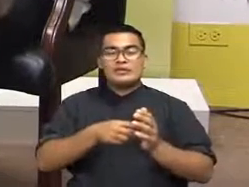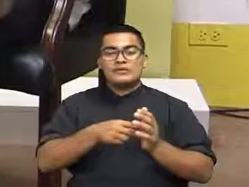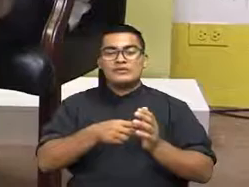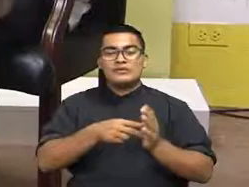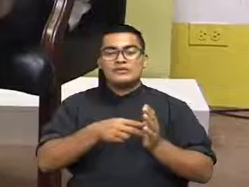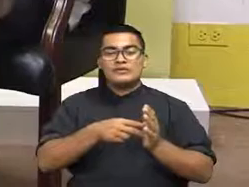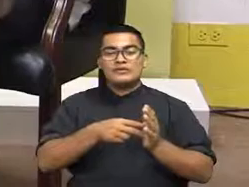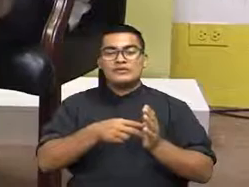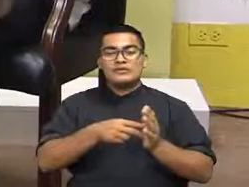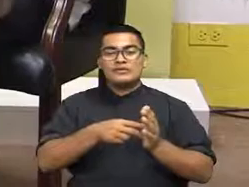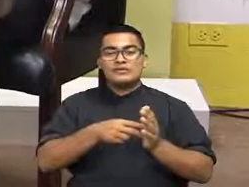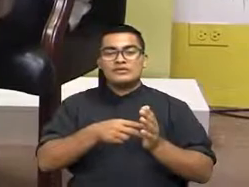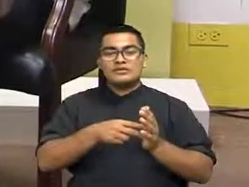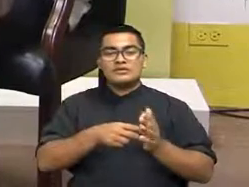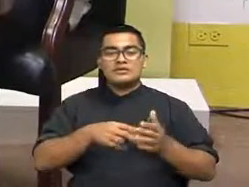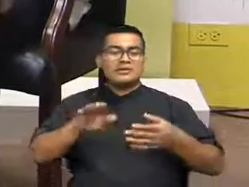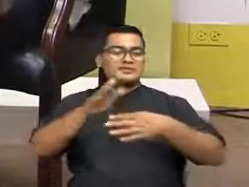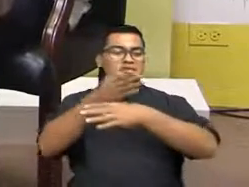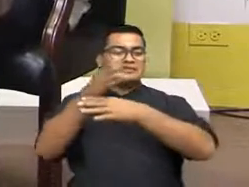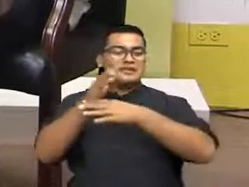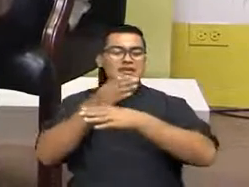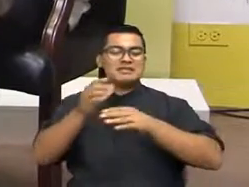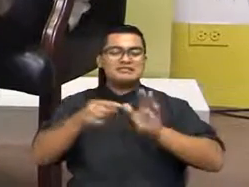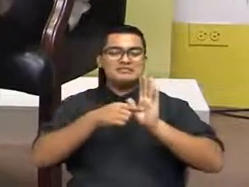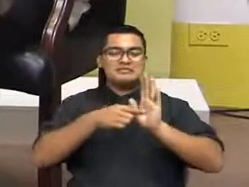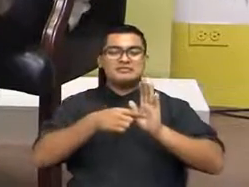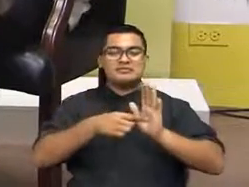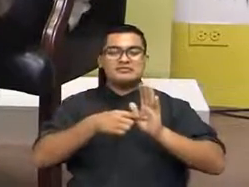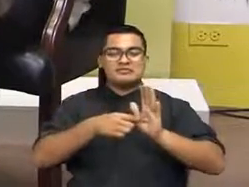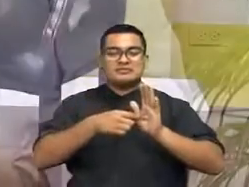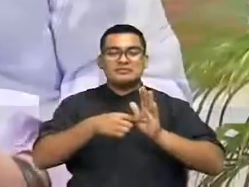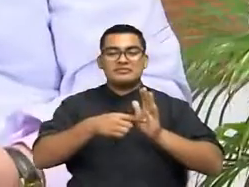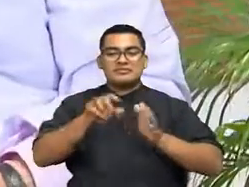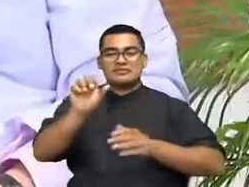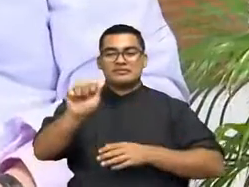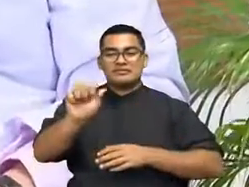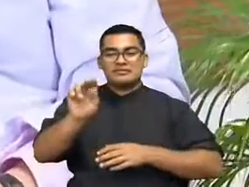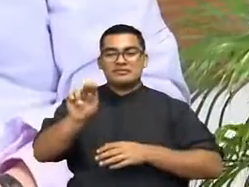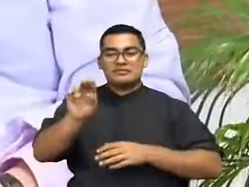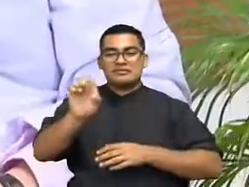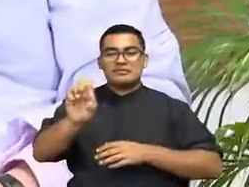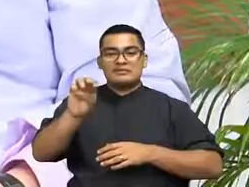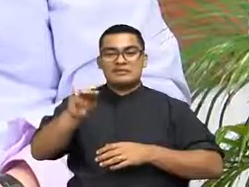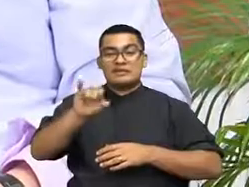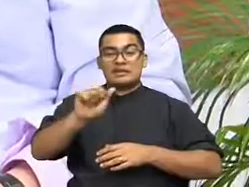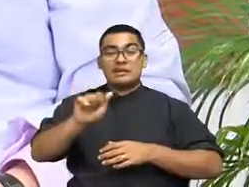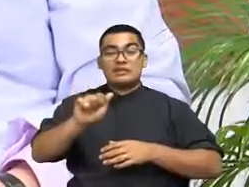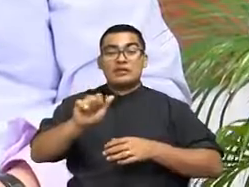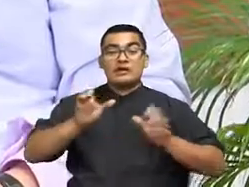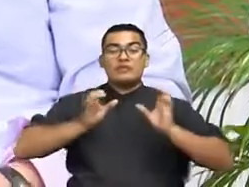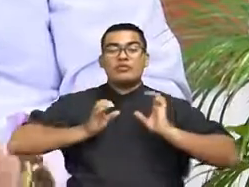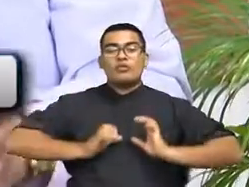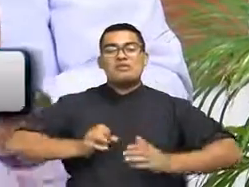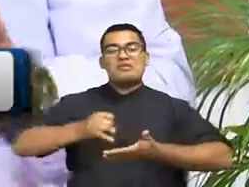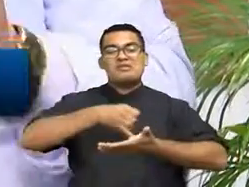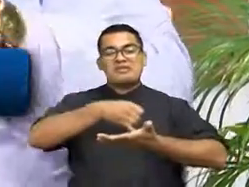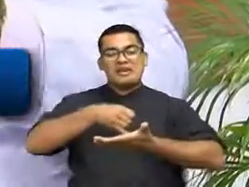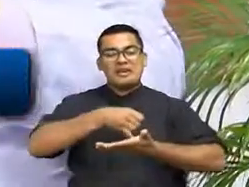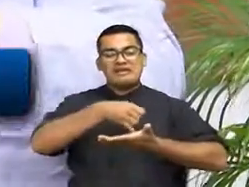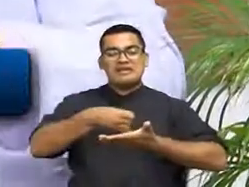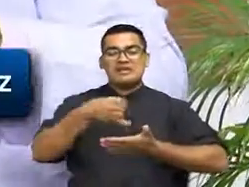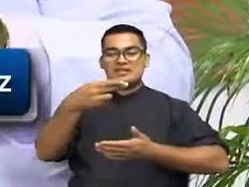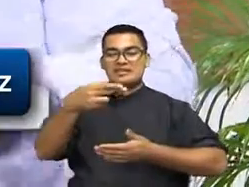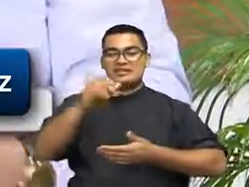generalmente puede ser por diversas causas. Las principales causas son las anemias que son falta de hierro y estas evidentemente hacen